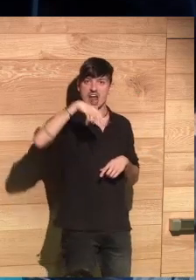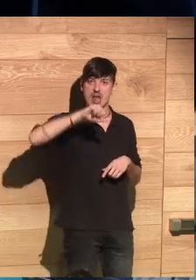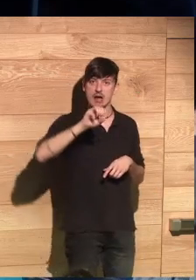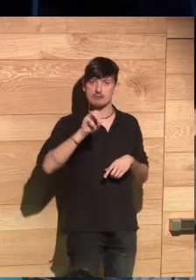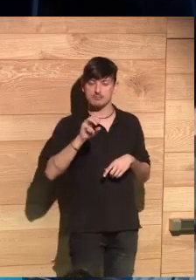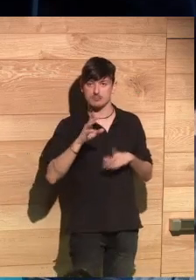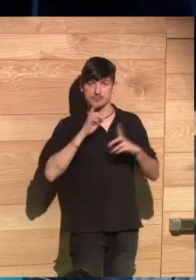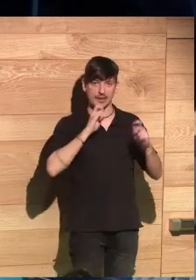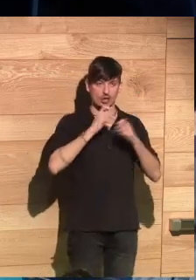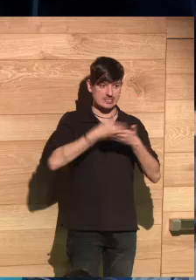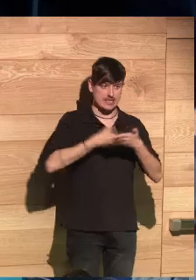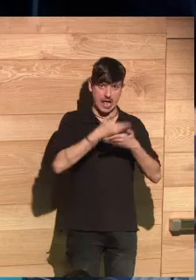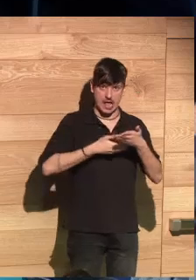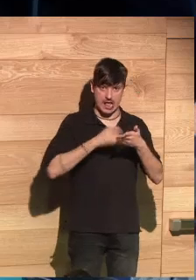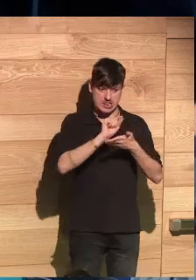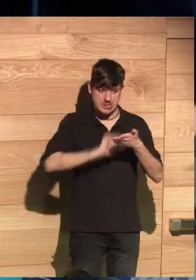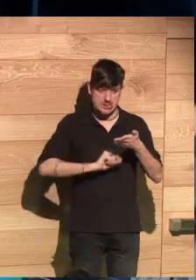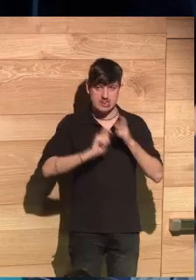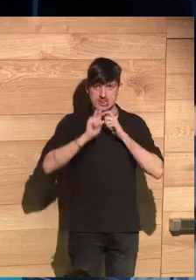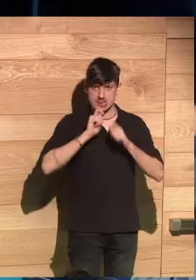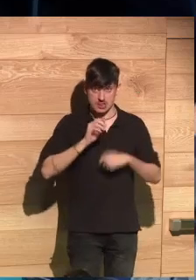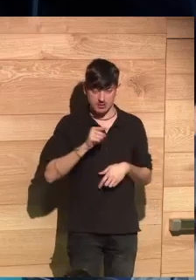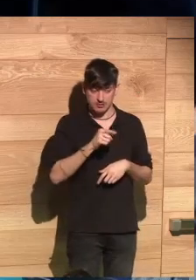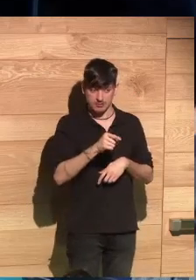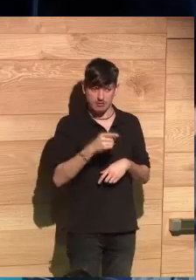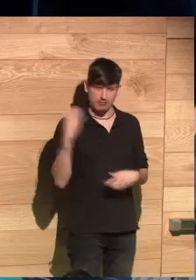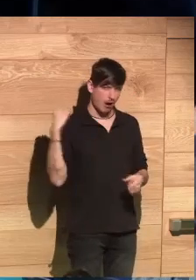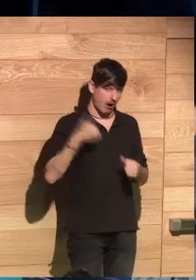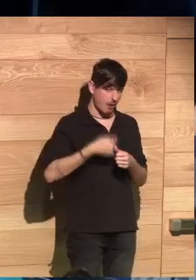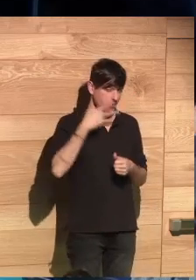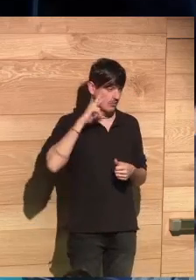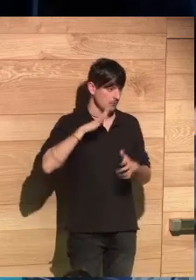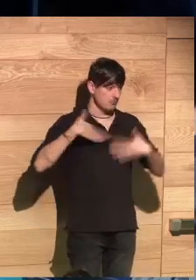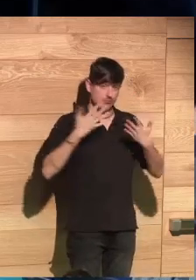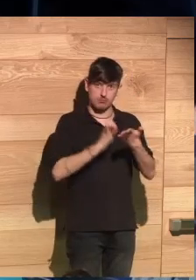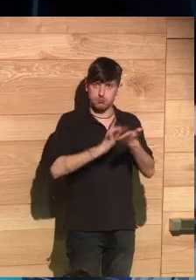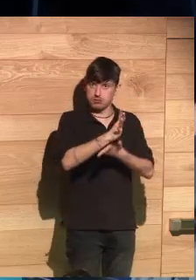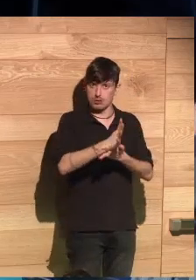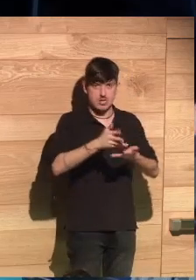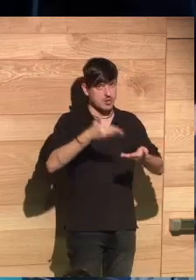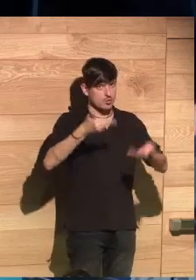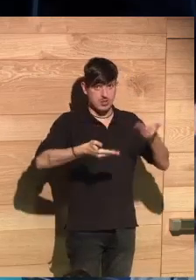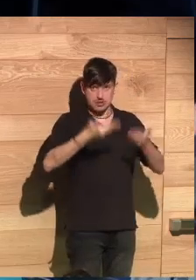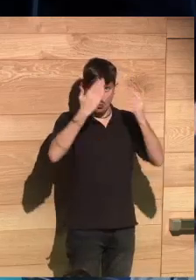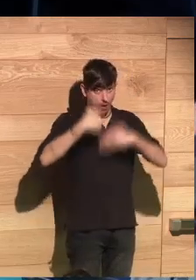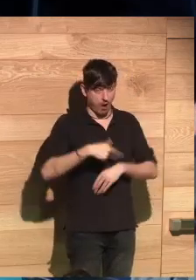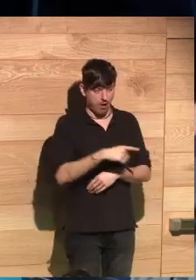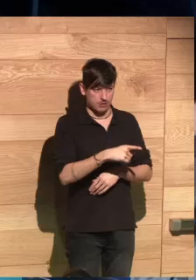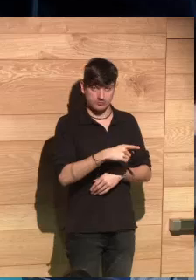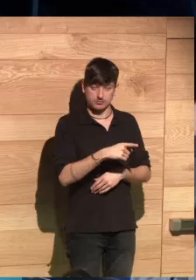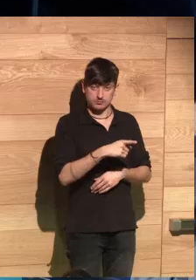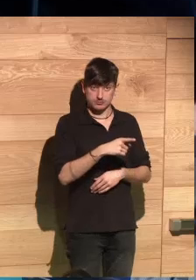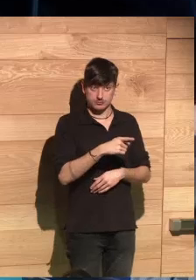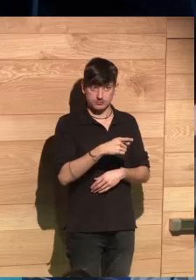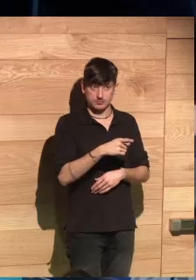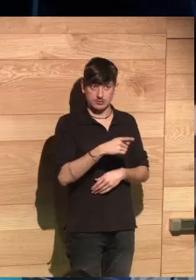periodista que tiene muchos años de trabajo y la despiden de una forma injusta, que ella considera muy injusta, y se va,